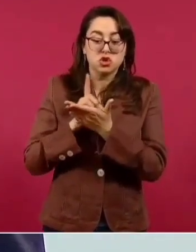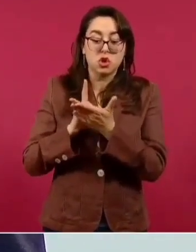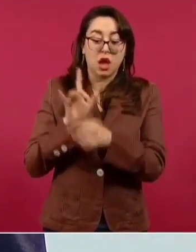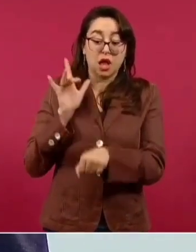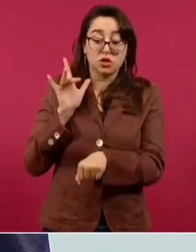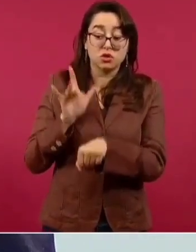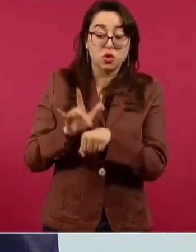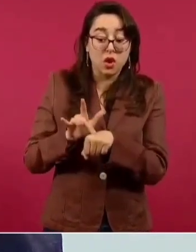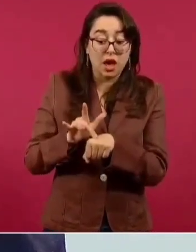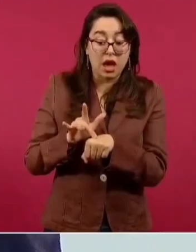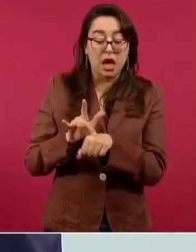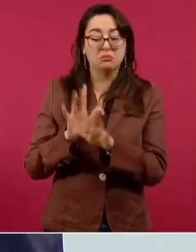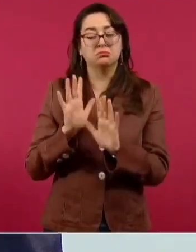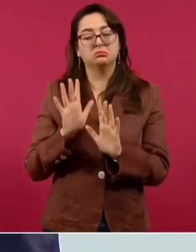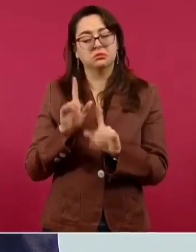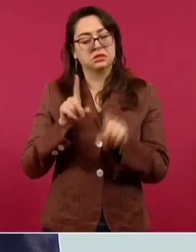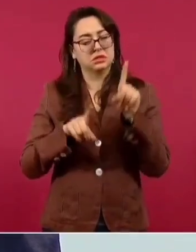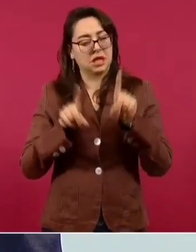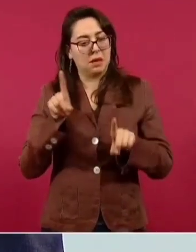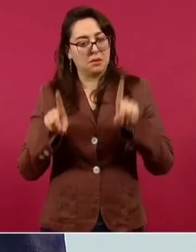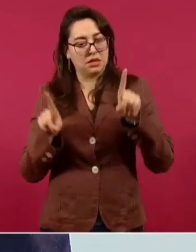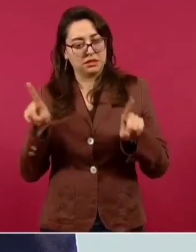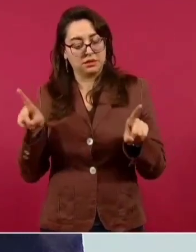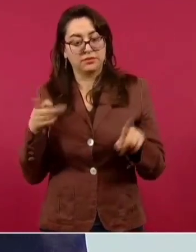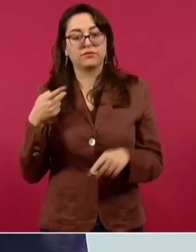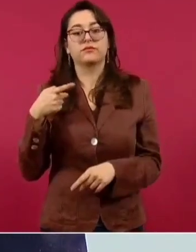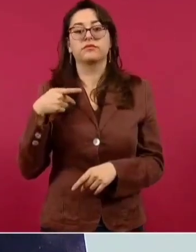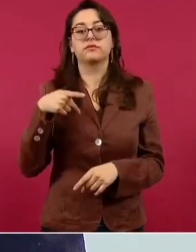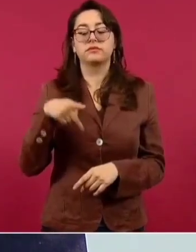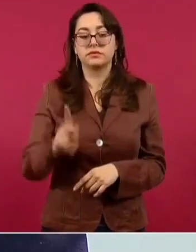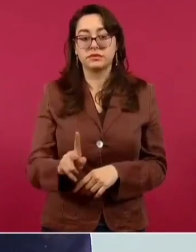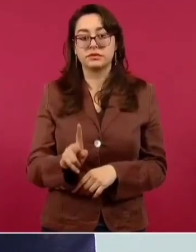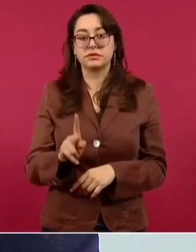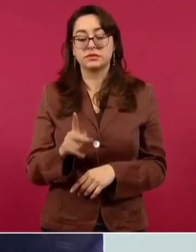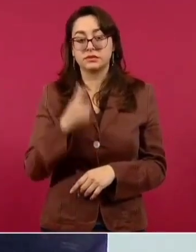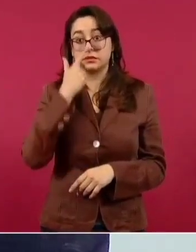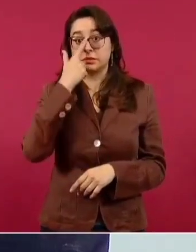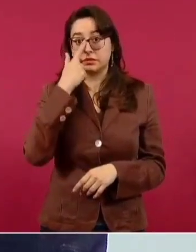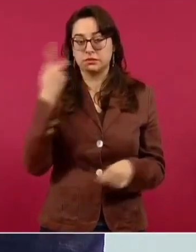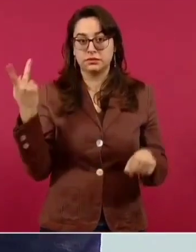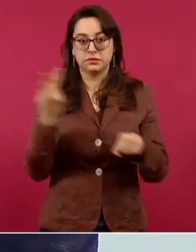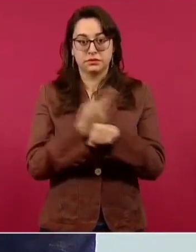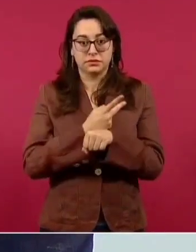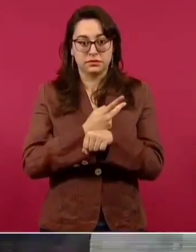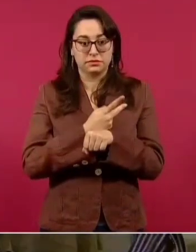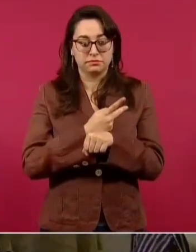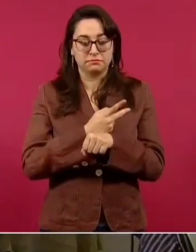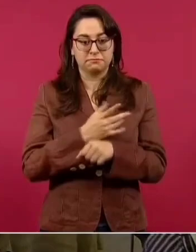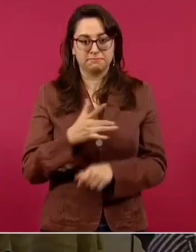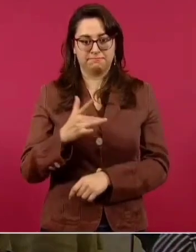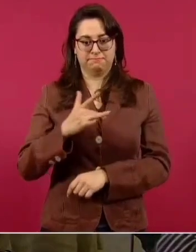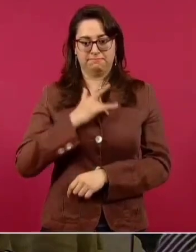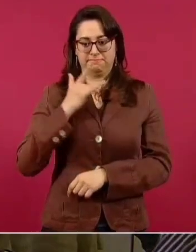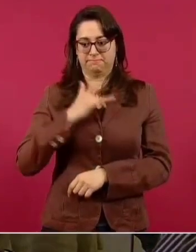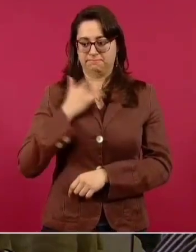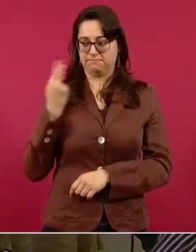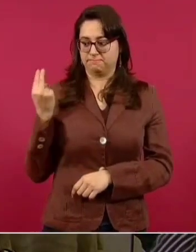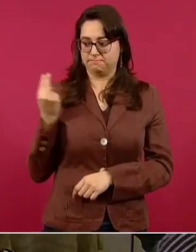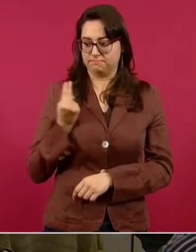adicción, pero permanece aún cuando haya cesado el estímulo de la droga, de modo que la adicción es un